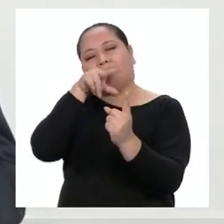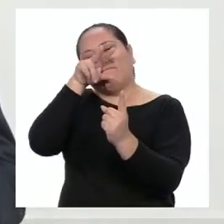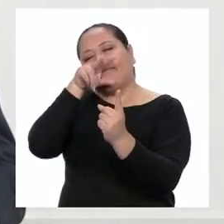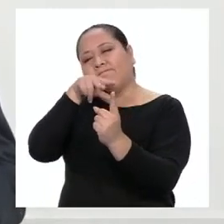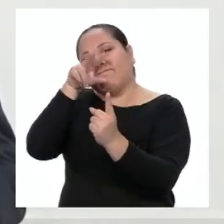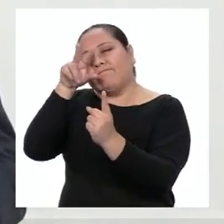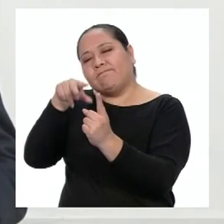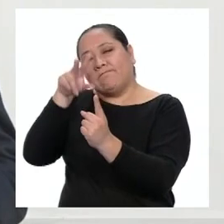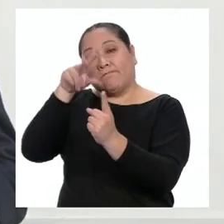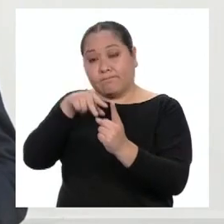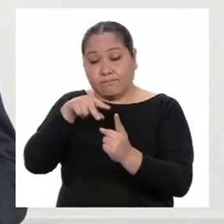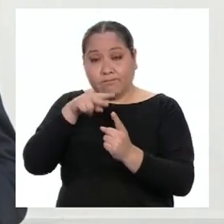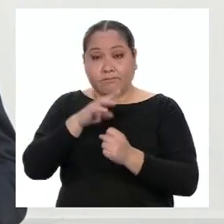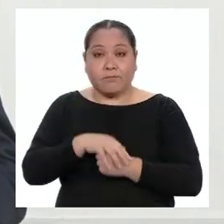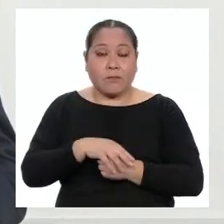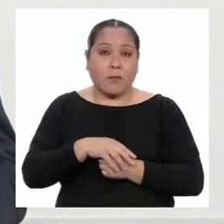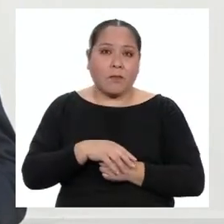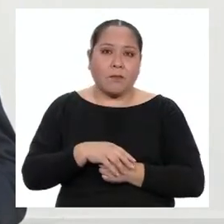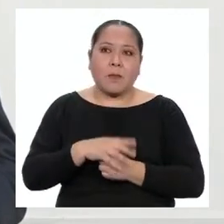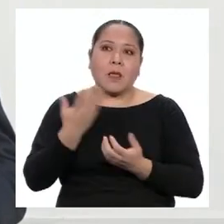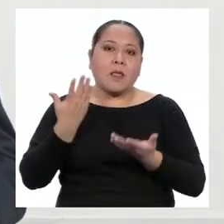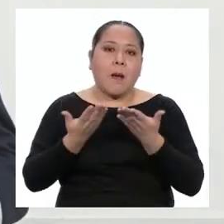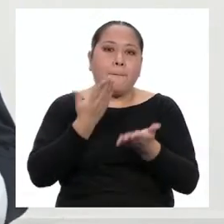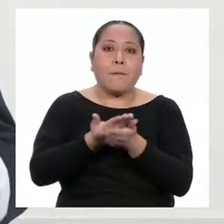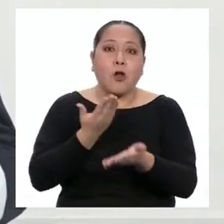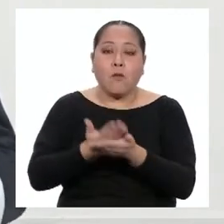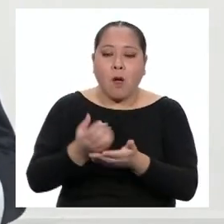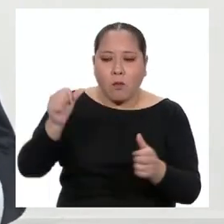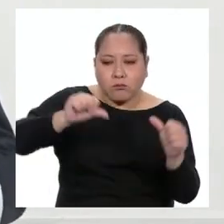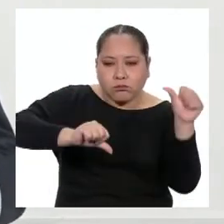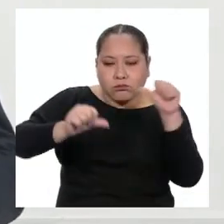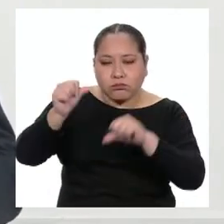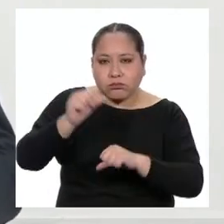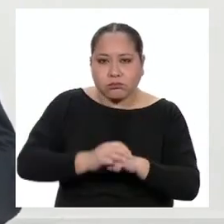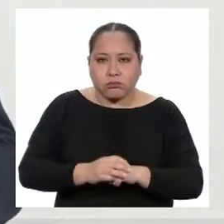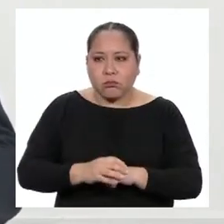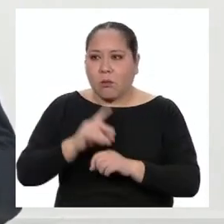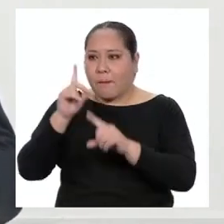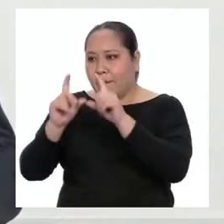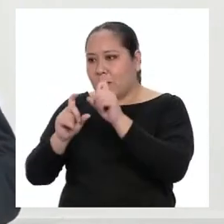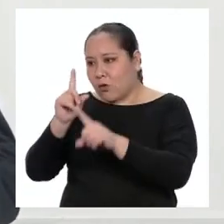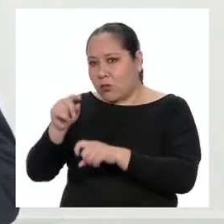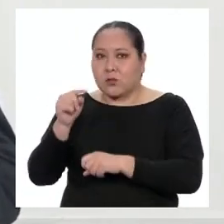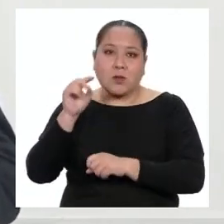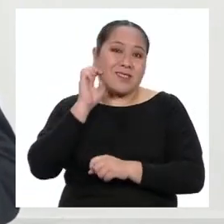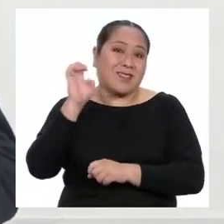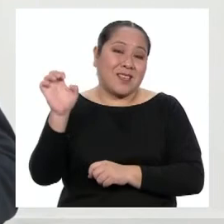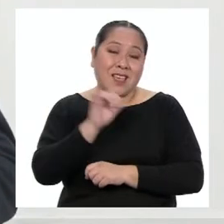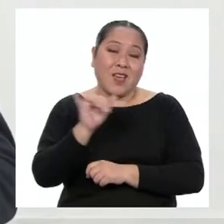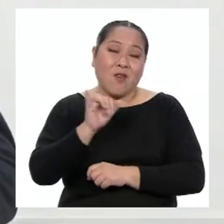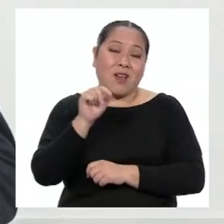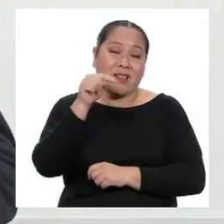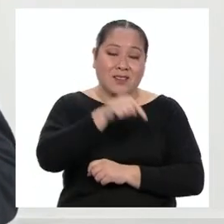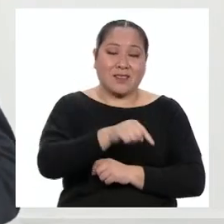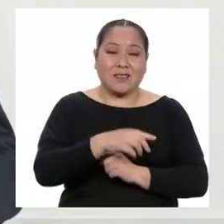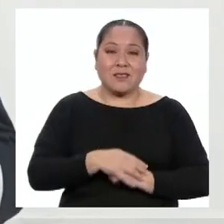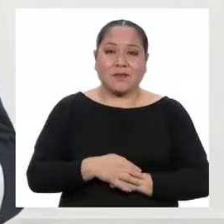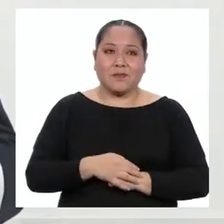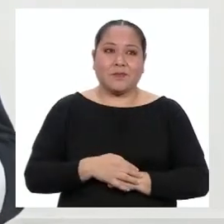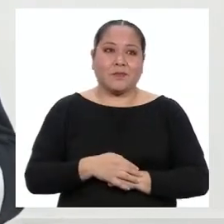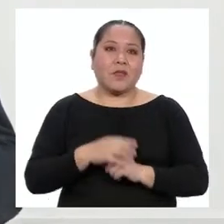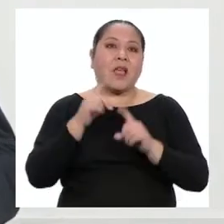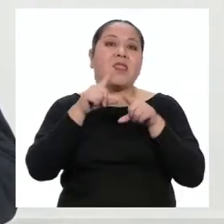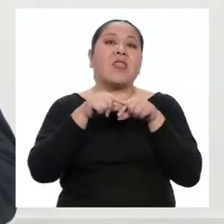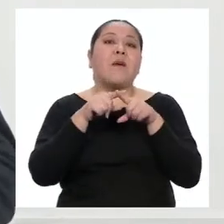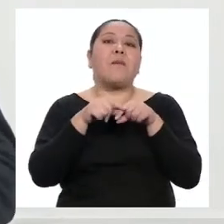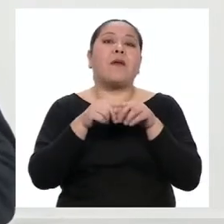en particular, realizando experimentos, realizando encuestas, como en este caso. En realidad,